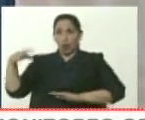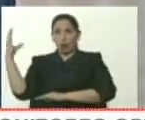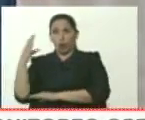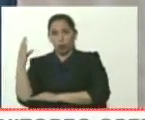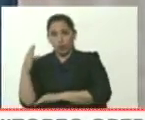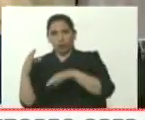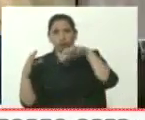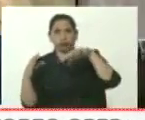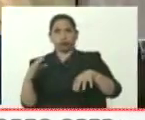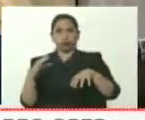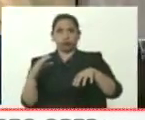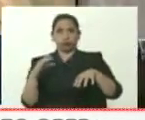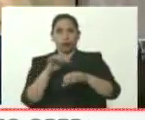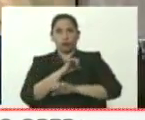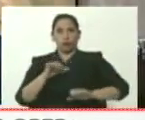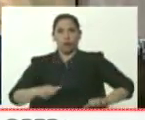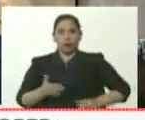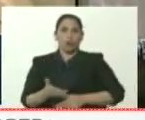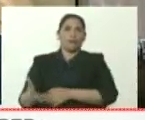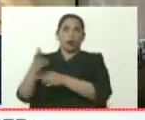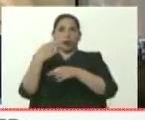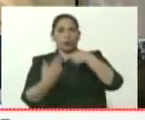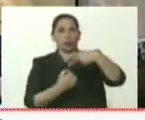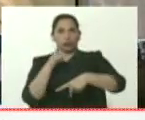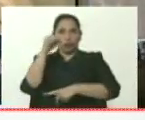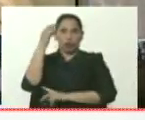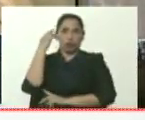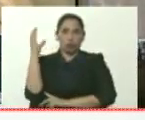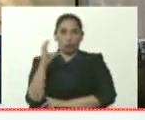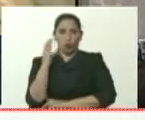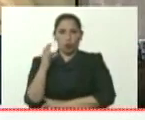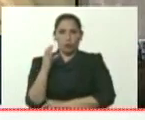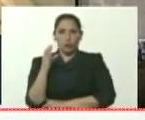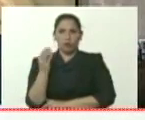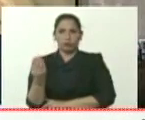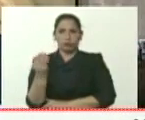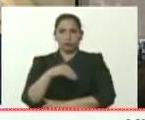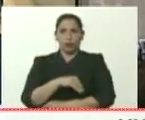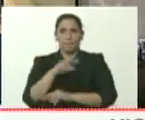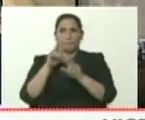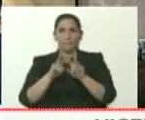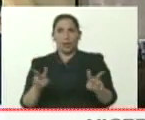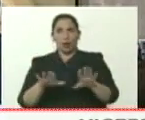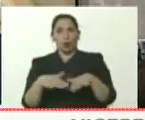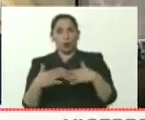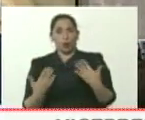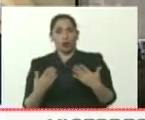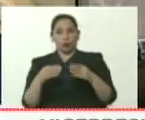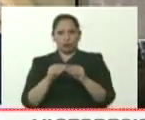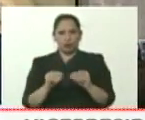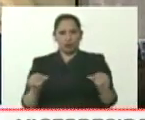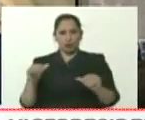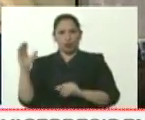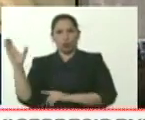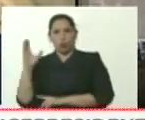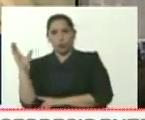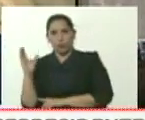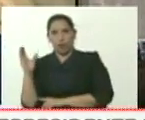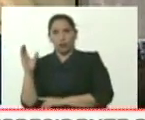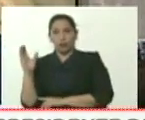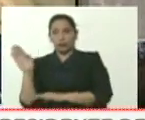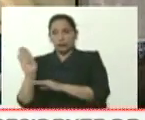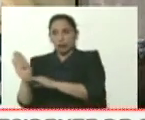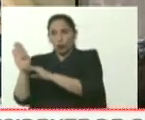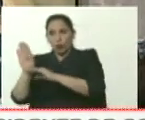las Fuerzas Armadas Revolucionarias de Colombia. No hemos hecho más que aportar a la paz, mientras que desde territorio colombiano se amparan